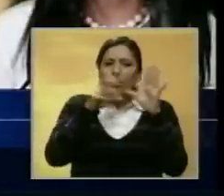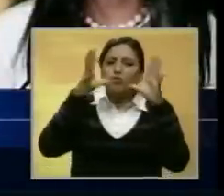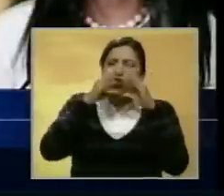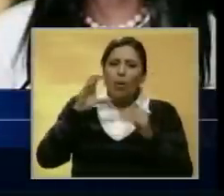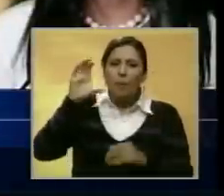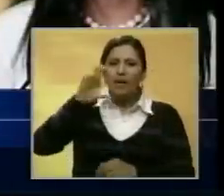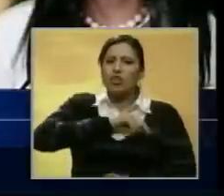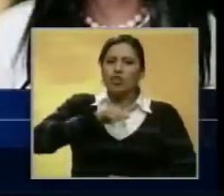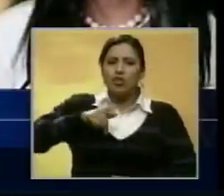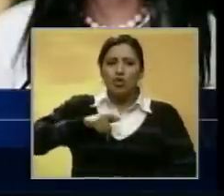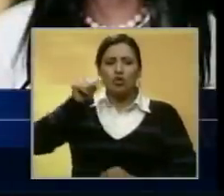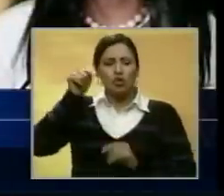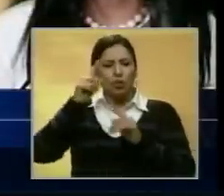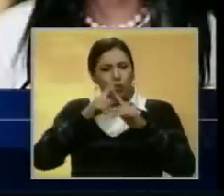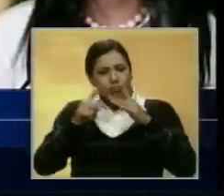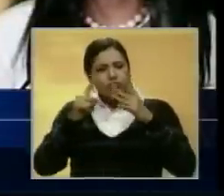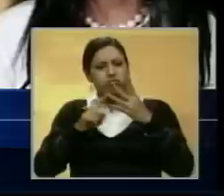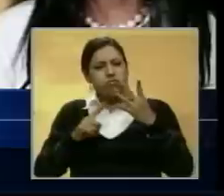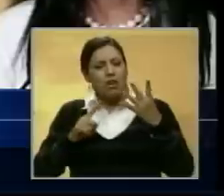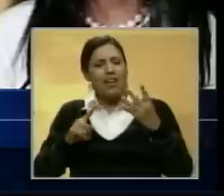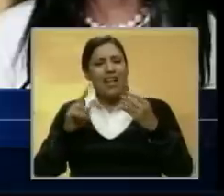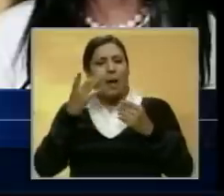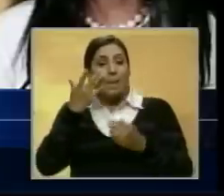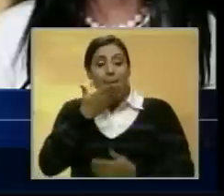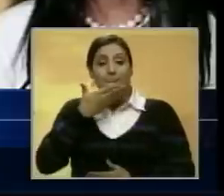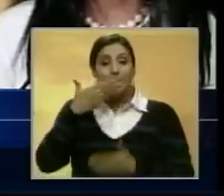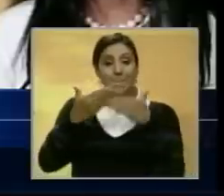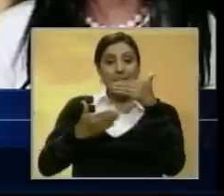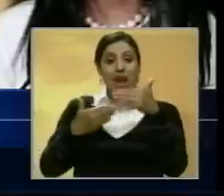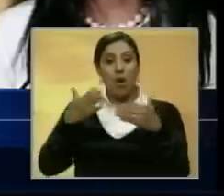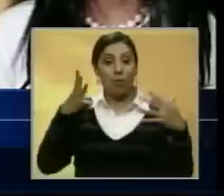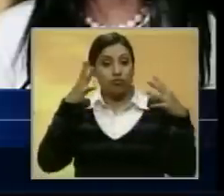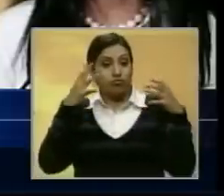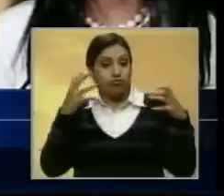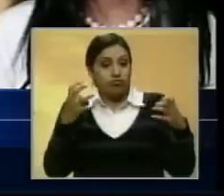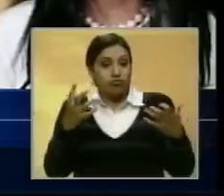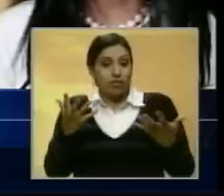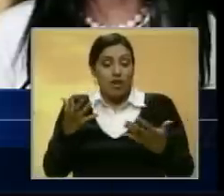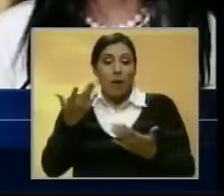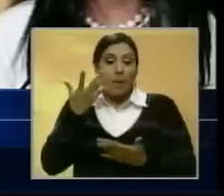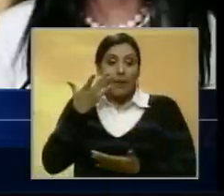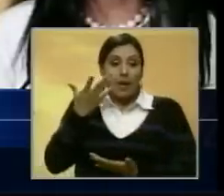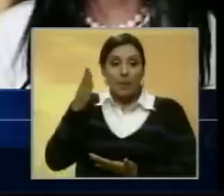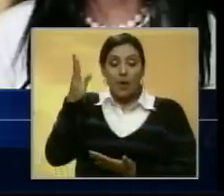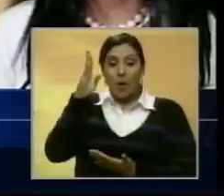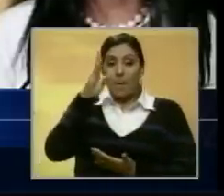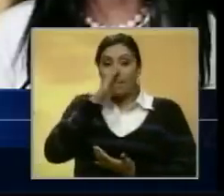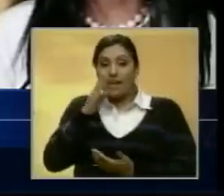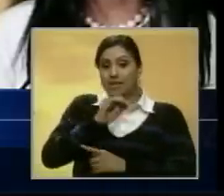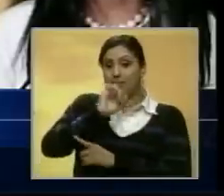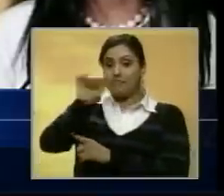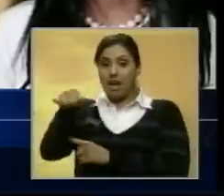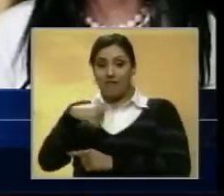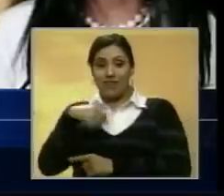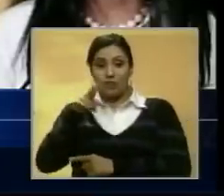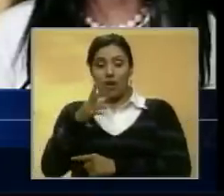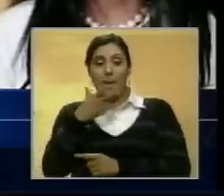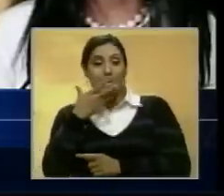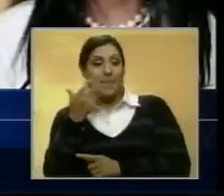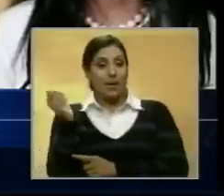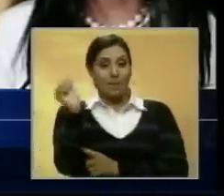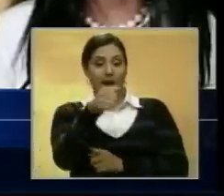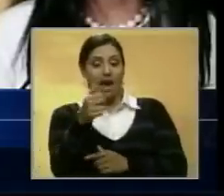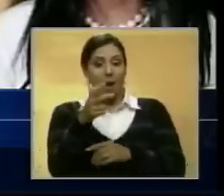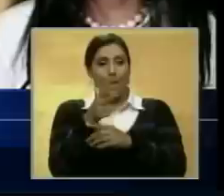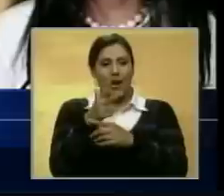región. Estamos dentro de los parámetros, incluso en mejores condiciones, tanto Brasil que Paraguay. Entonces, todo lo demás